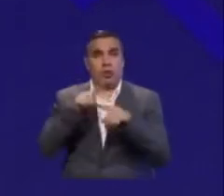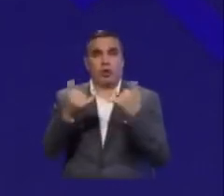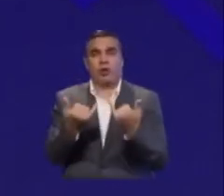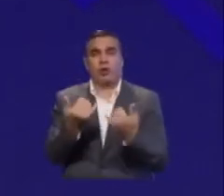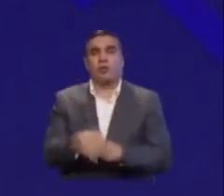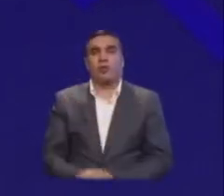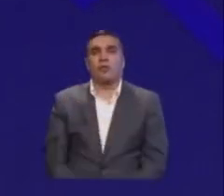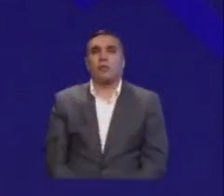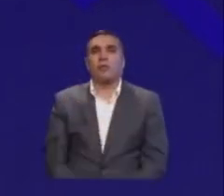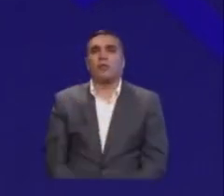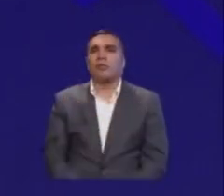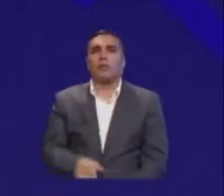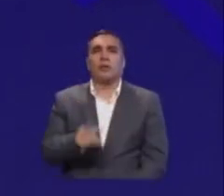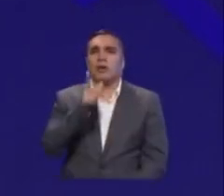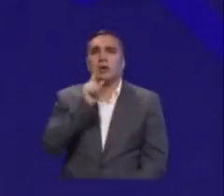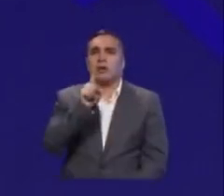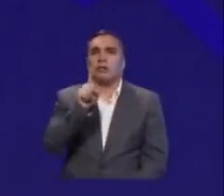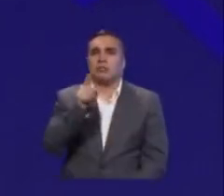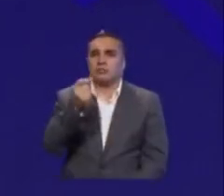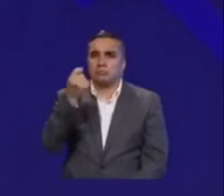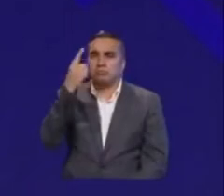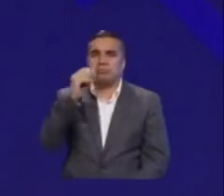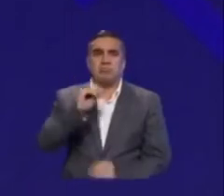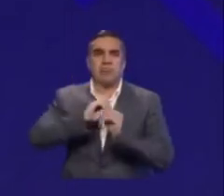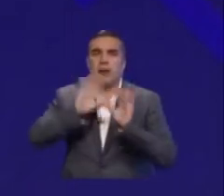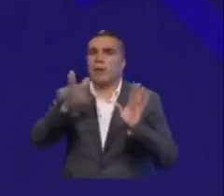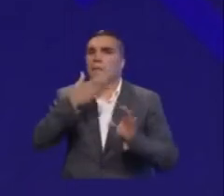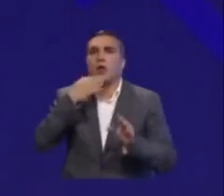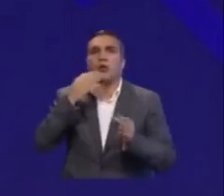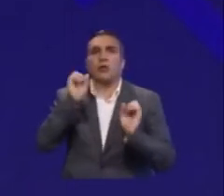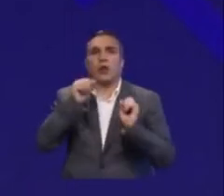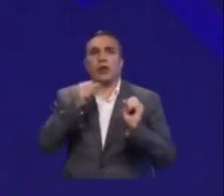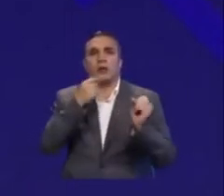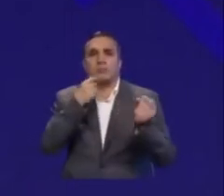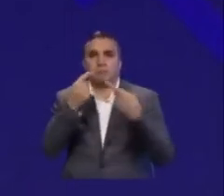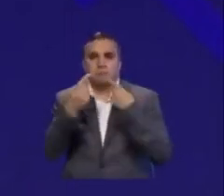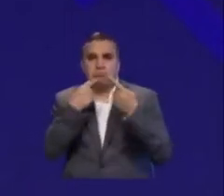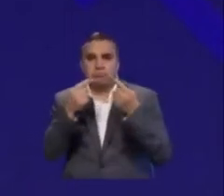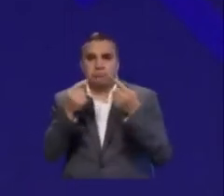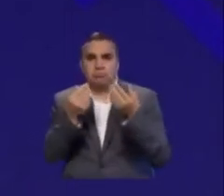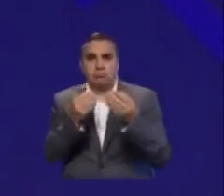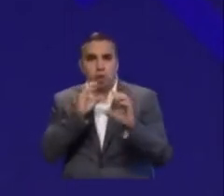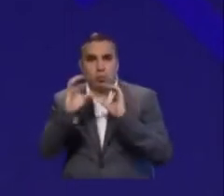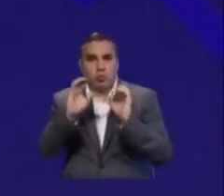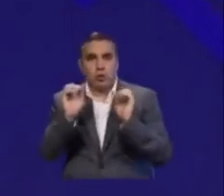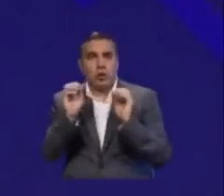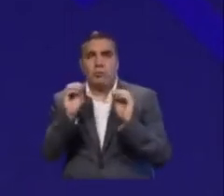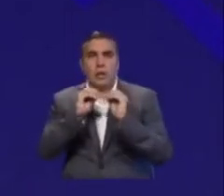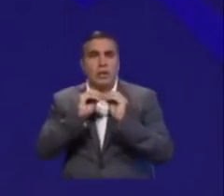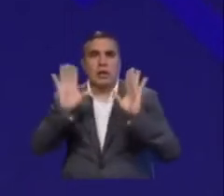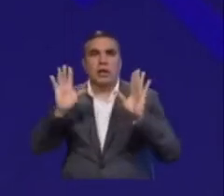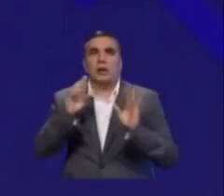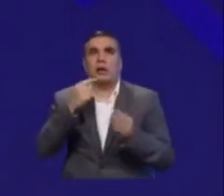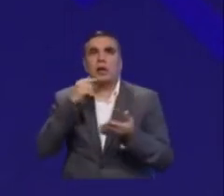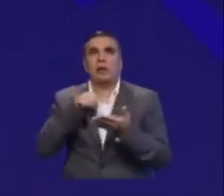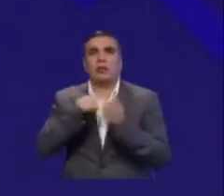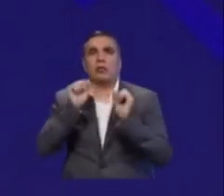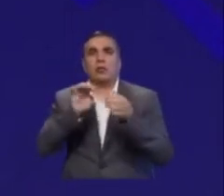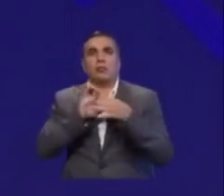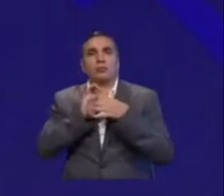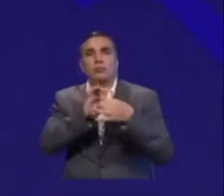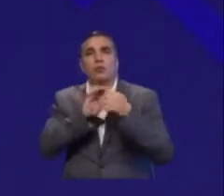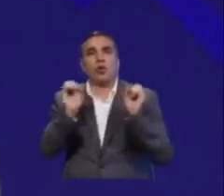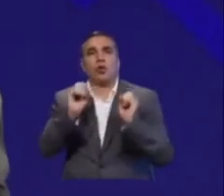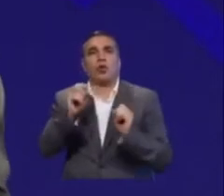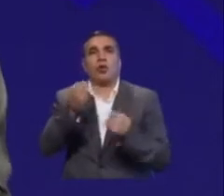candidato Almeida, ¿con quién se entendería usted mejor, de acuerdo a lo que han expuesto, si tuviera que colaborar o